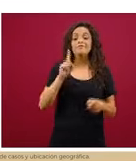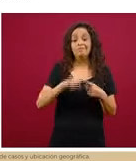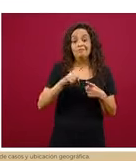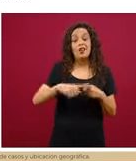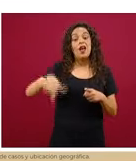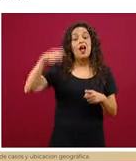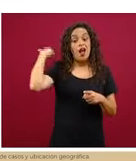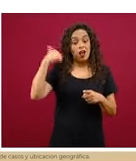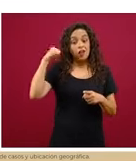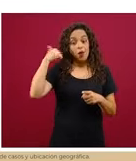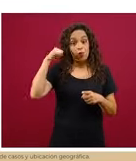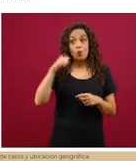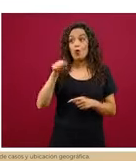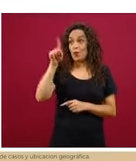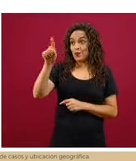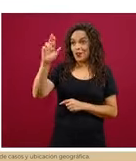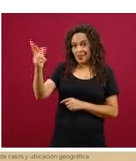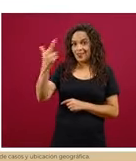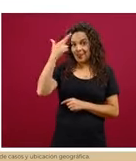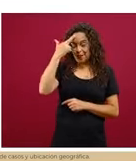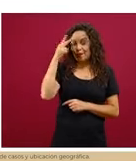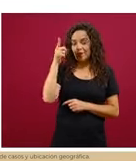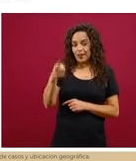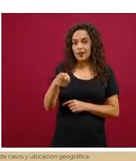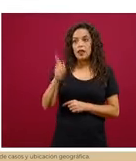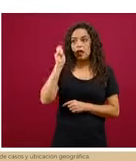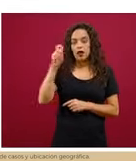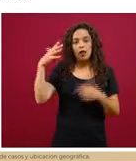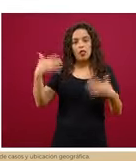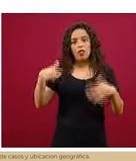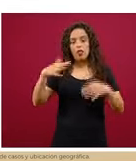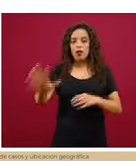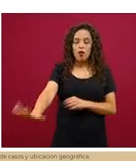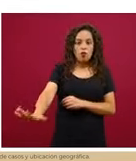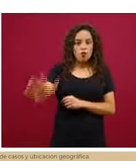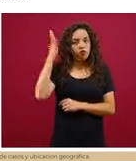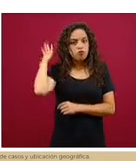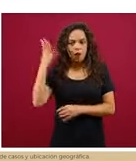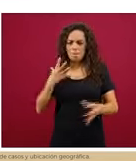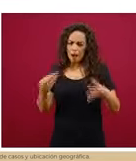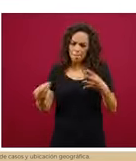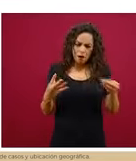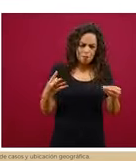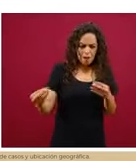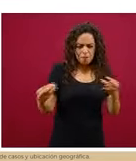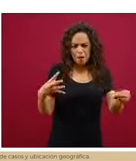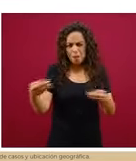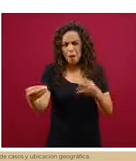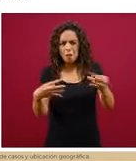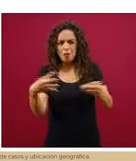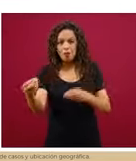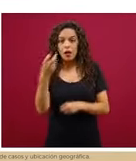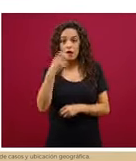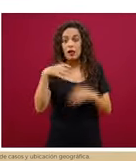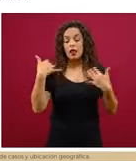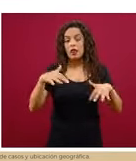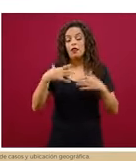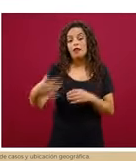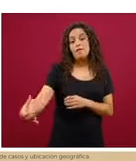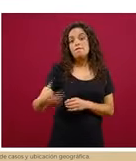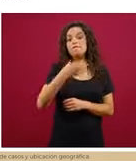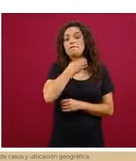recuerdan, en su momento Acapulco tuvo una velocidad importante de transmisión que inclusive llegó a generar saturación en